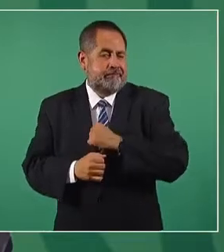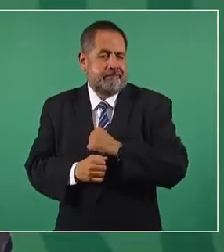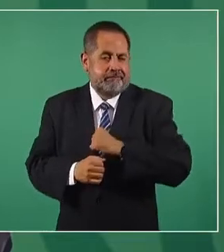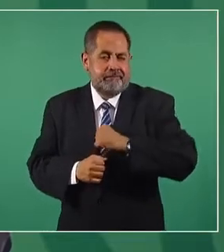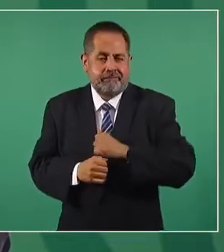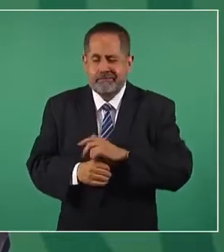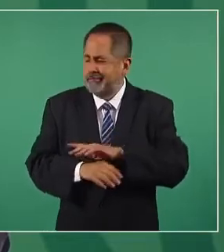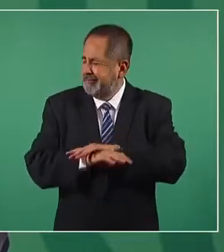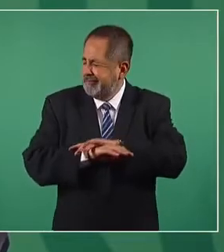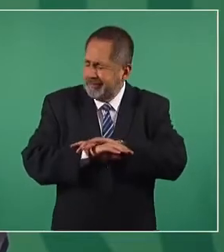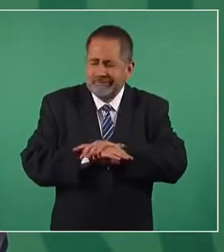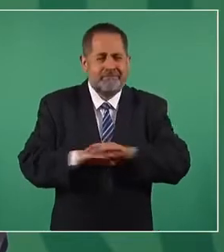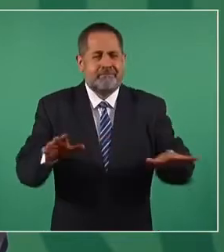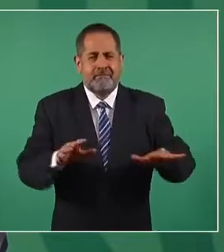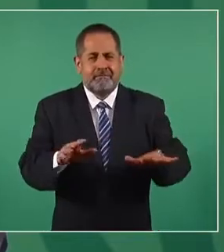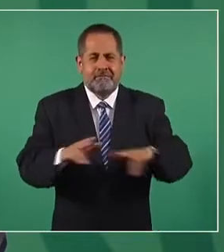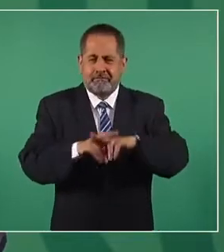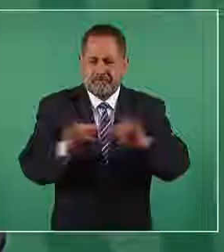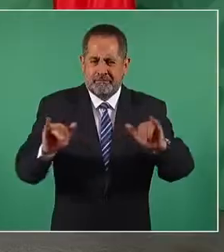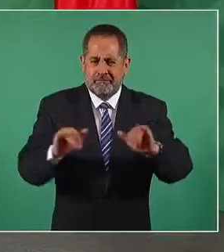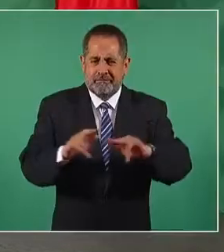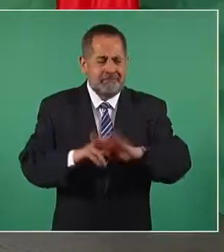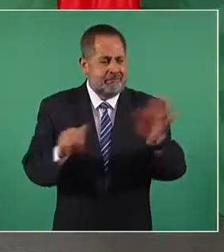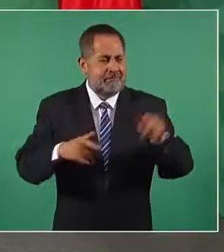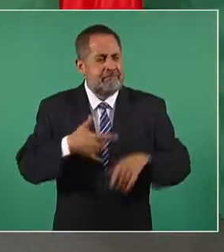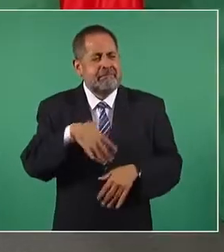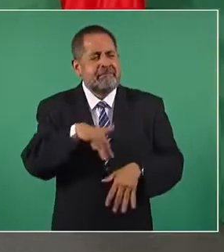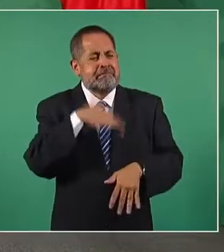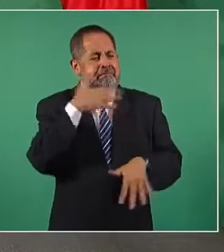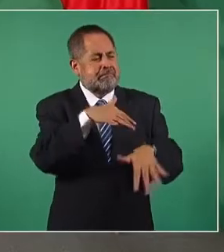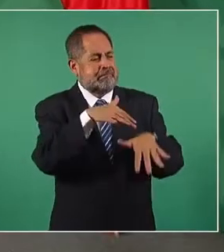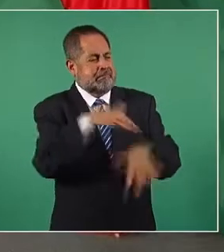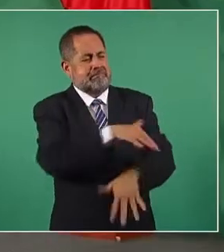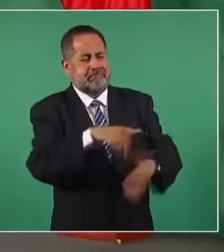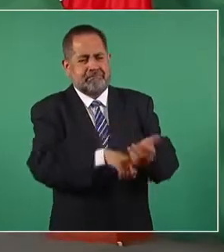influyentismo, ninguna de esas lacras de la política.